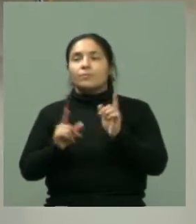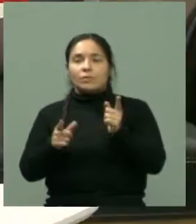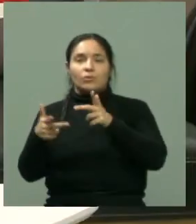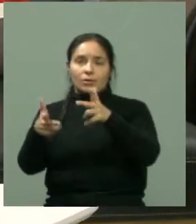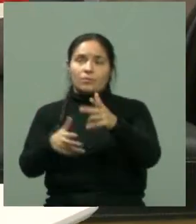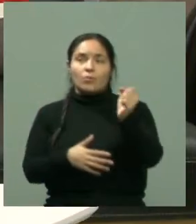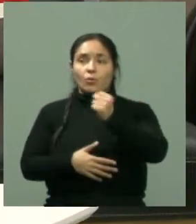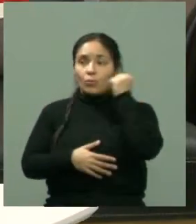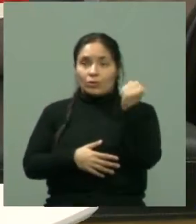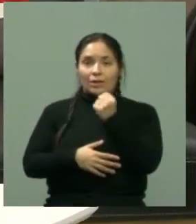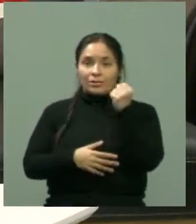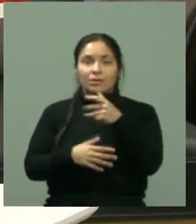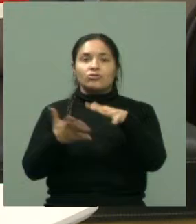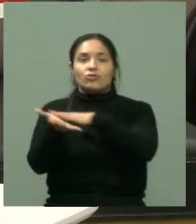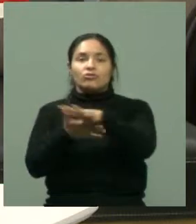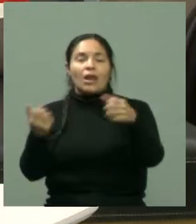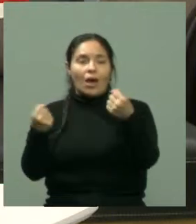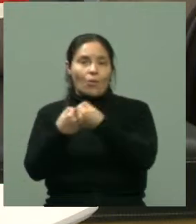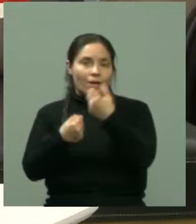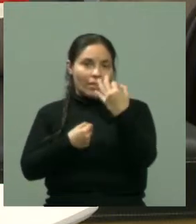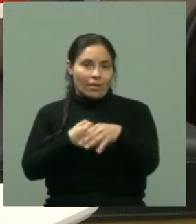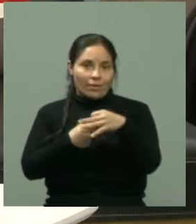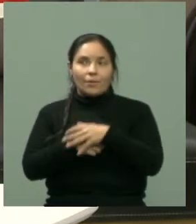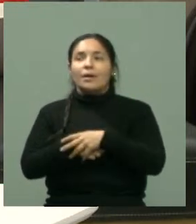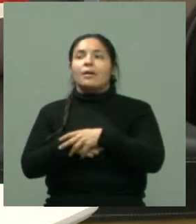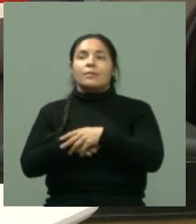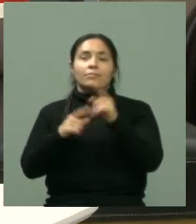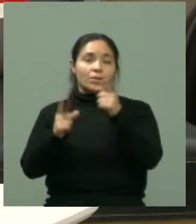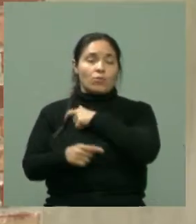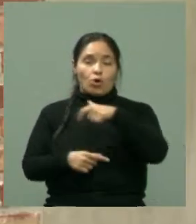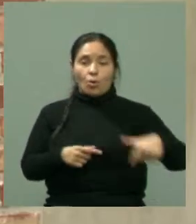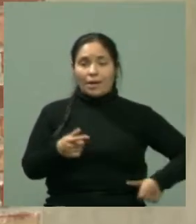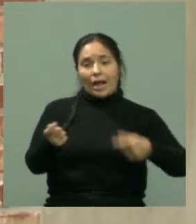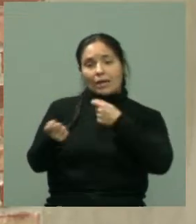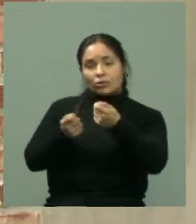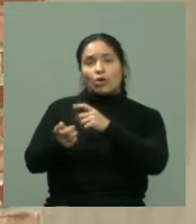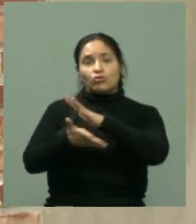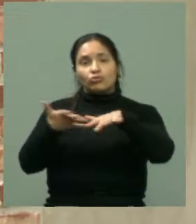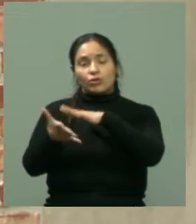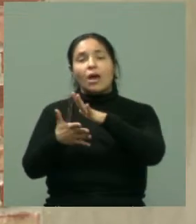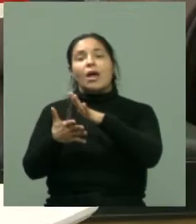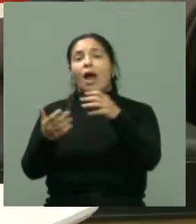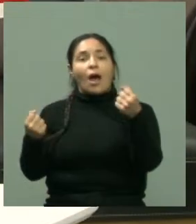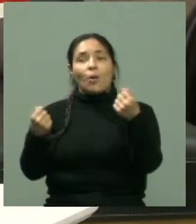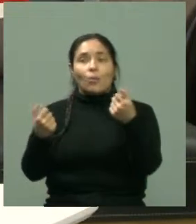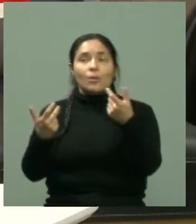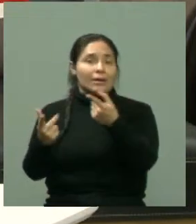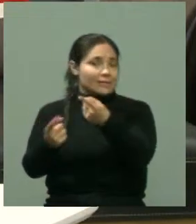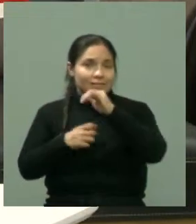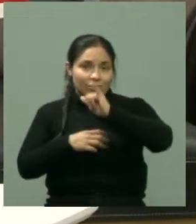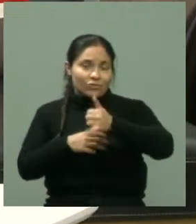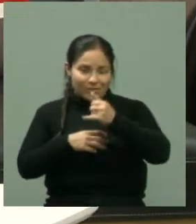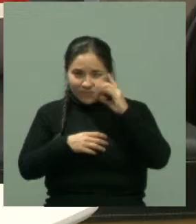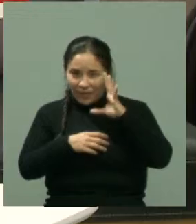súper importante tener el consenso social. Uno necesita el consenso social para gobernar. De hecho, no se avanzó en su momento no se avanzó con la 77, a